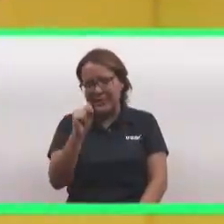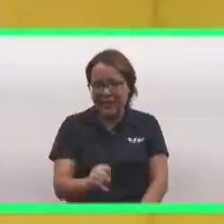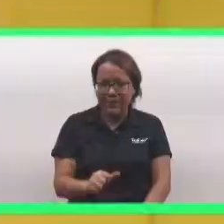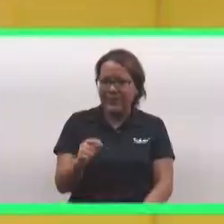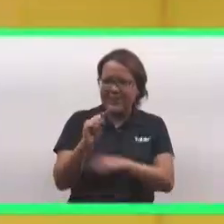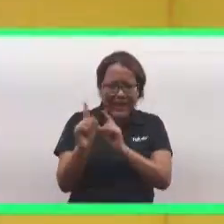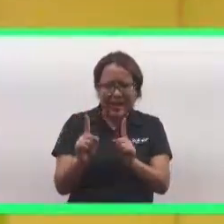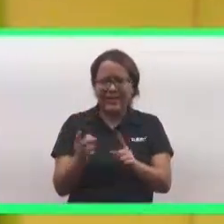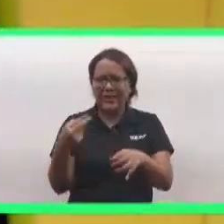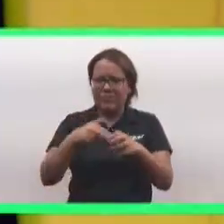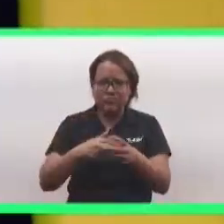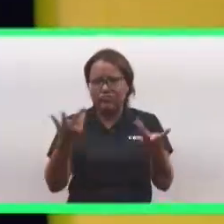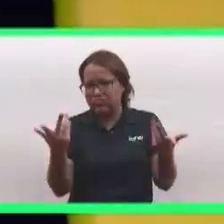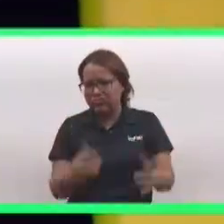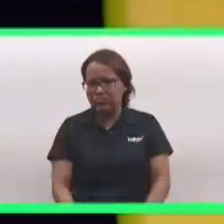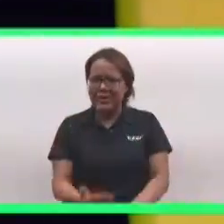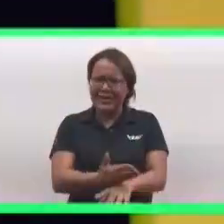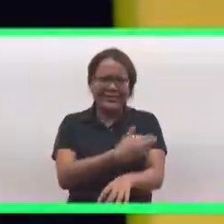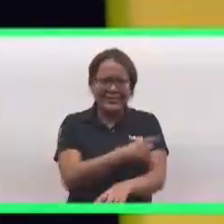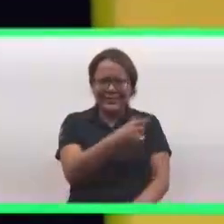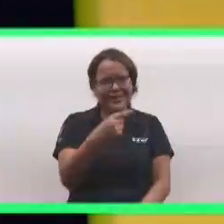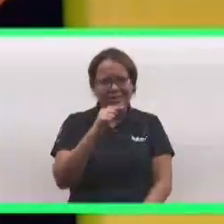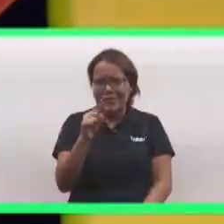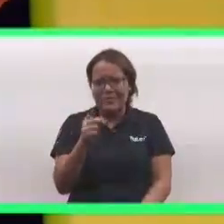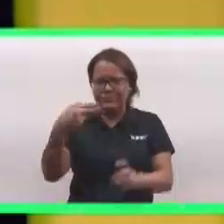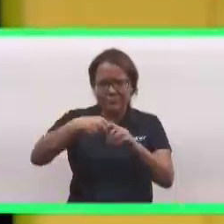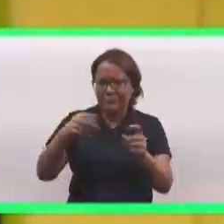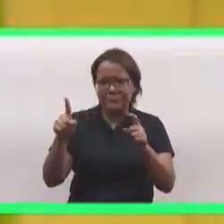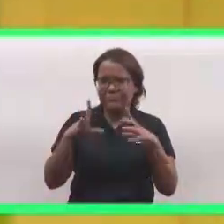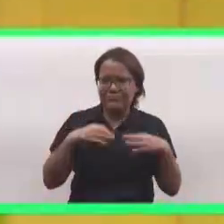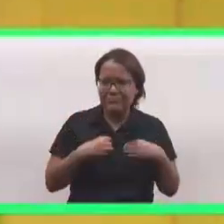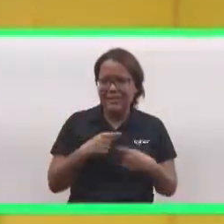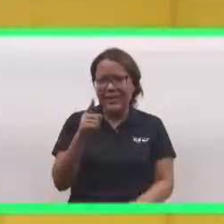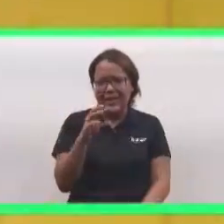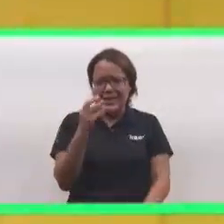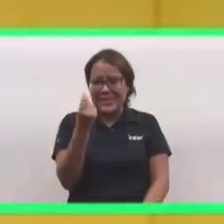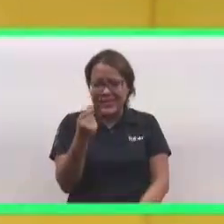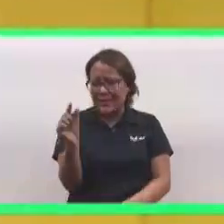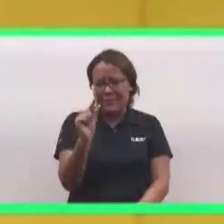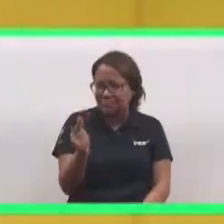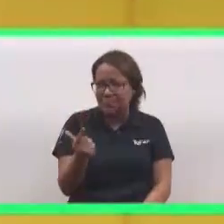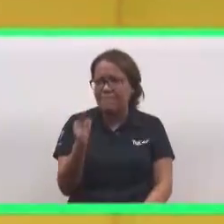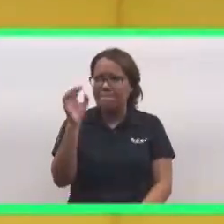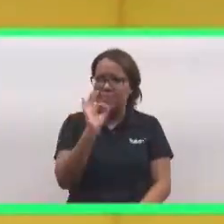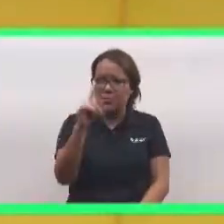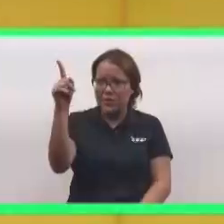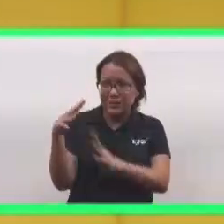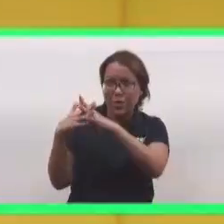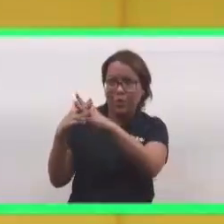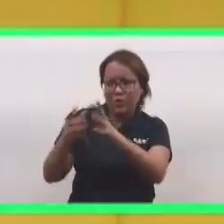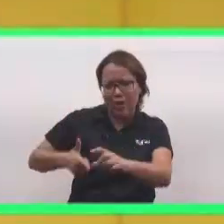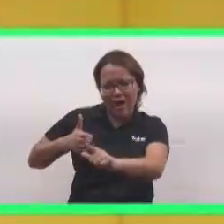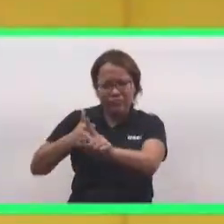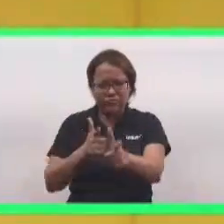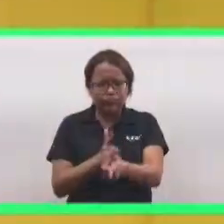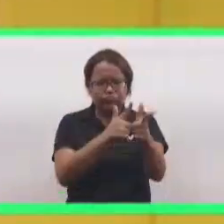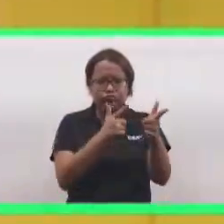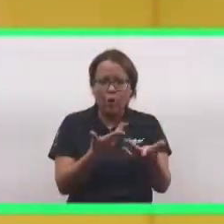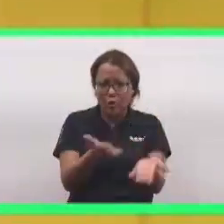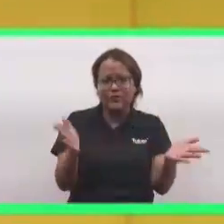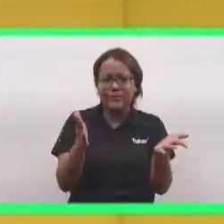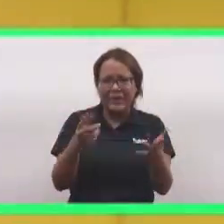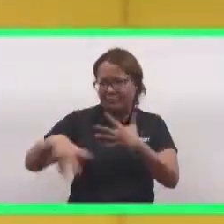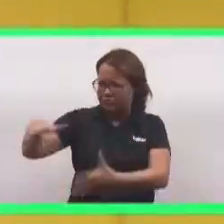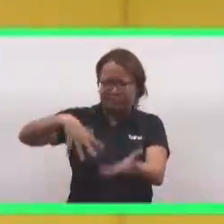en 92, lo rechazaron porque fue creado para eso. El 70% del financiamiento de la OTAN lo tiene Estados Unidos para suplir las armas. El otro dijo, el otro no tiene para qué. Hay